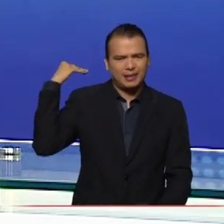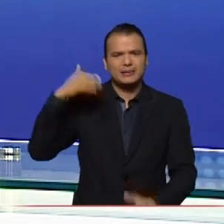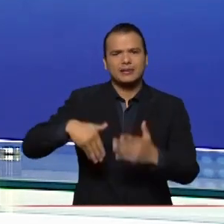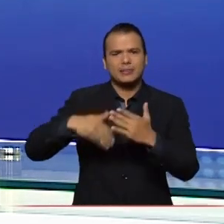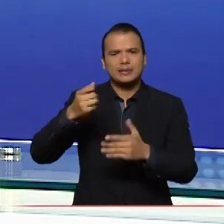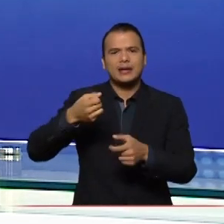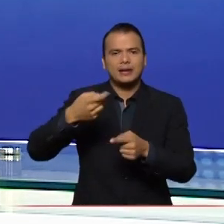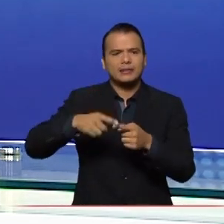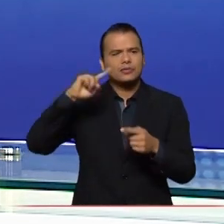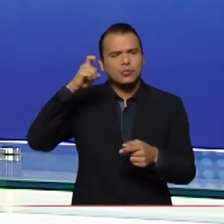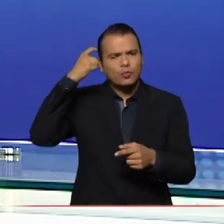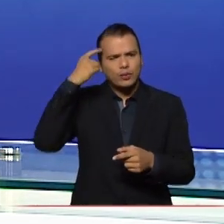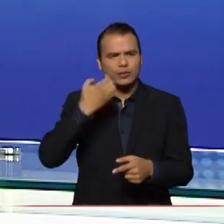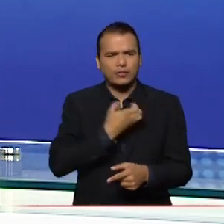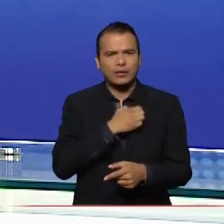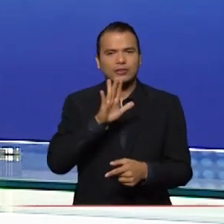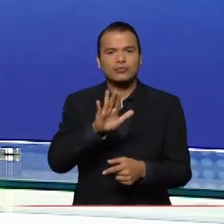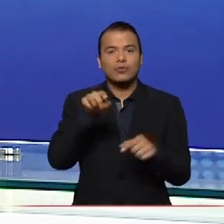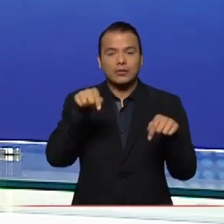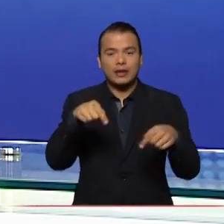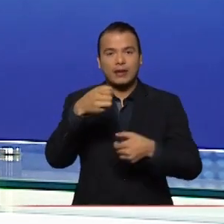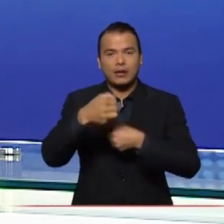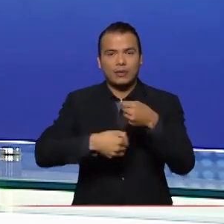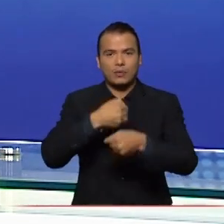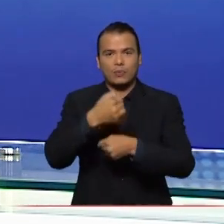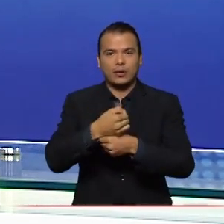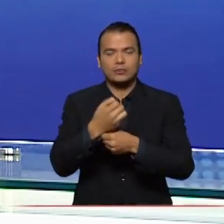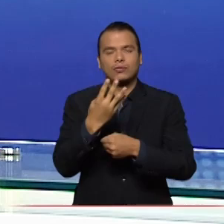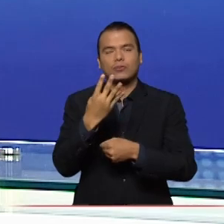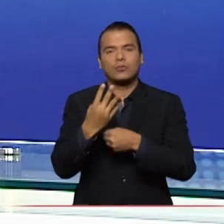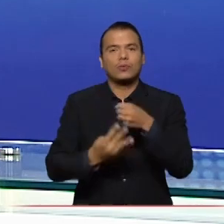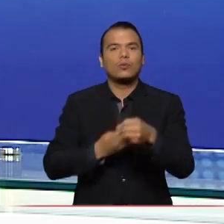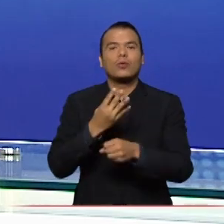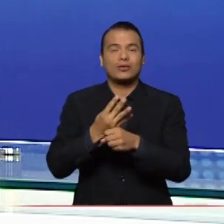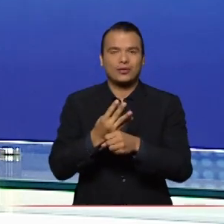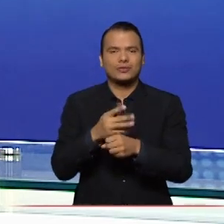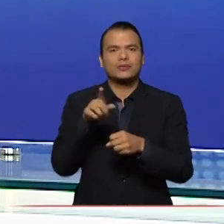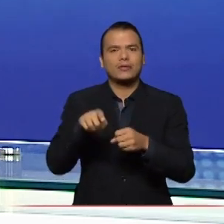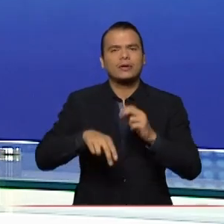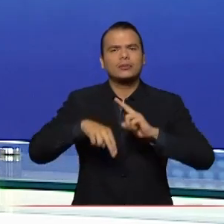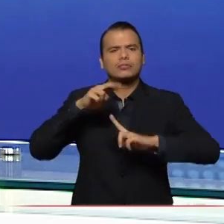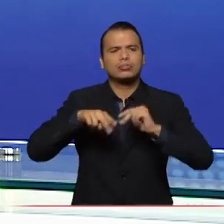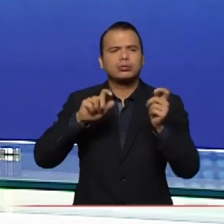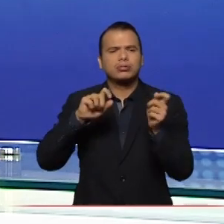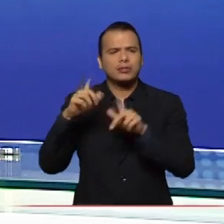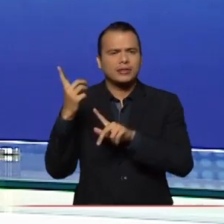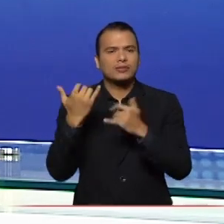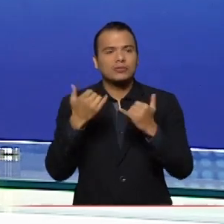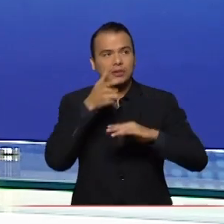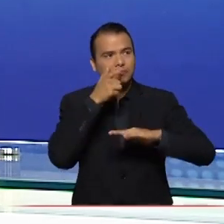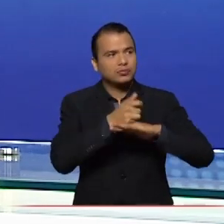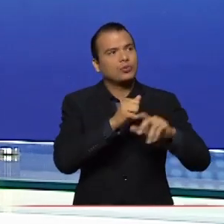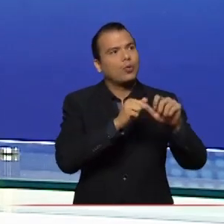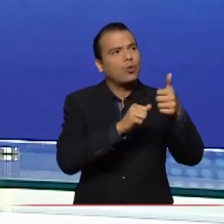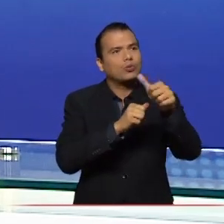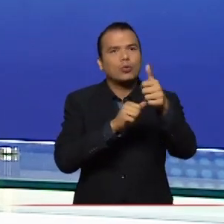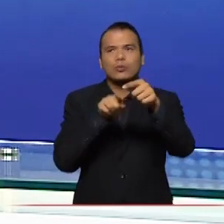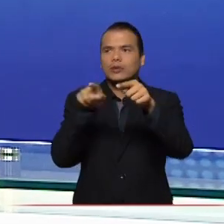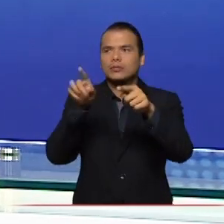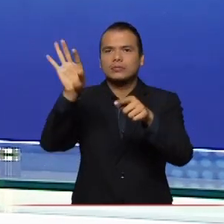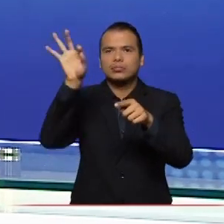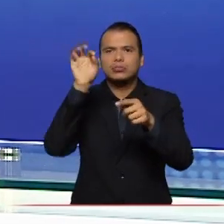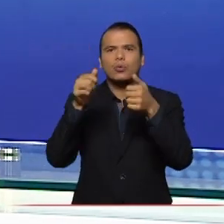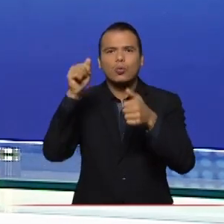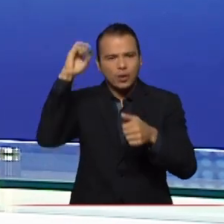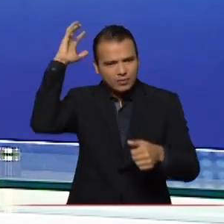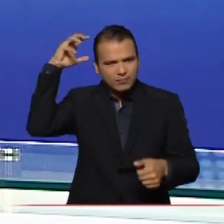que deben ser concluidas en esta administración. El turno es para el Ecoparque Corazón de Pance, como lo señalaba Carmen Alicia Sarmiento Mora. Carmen,